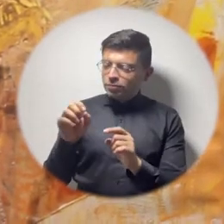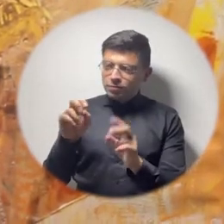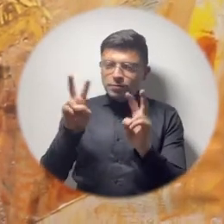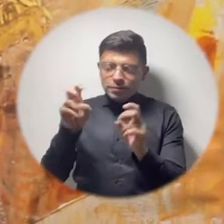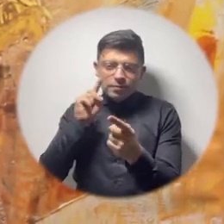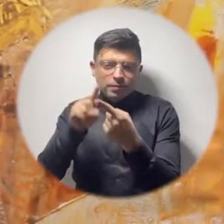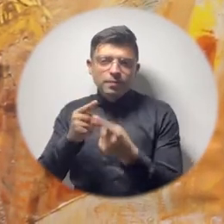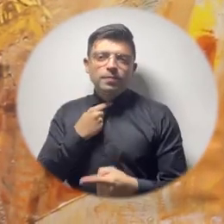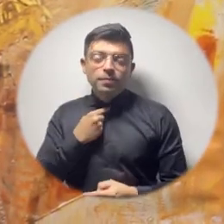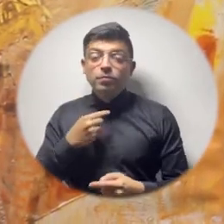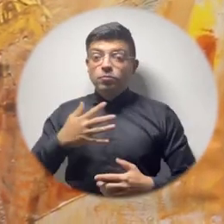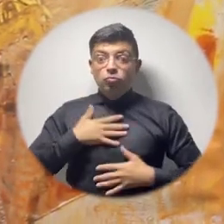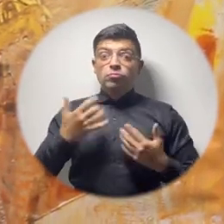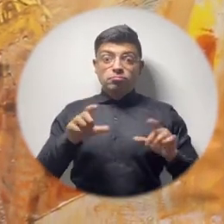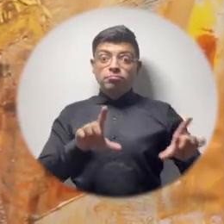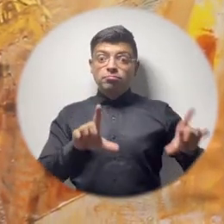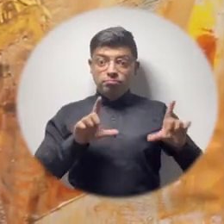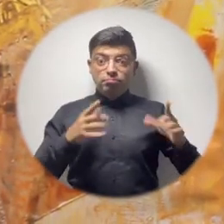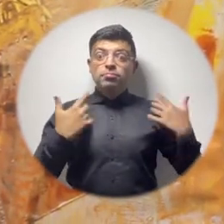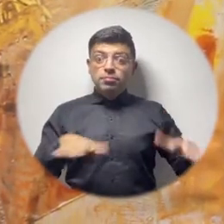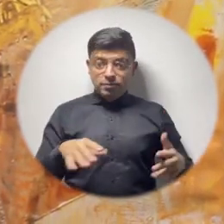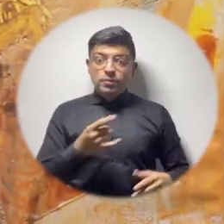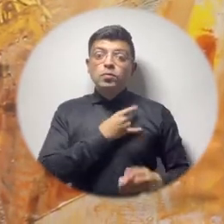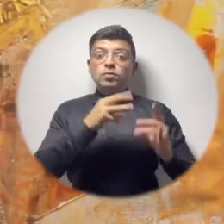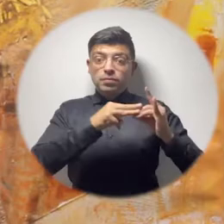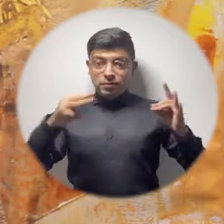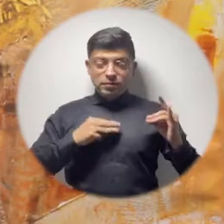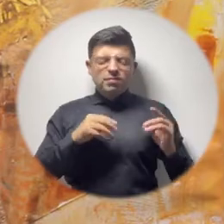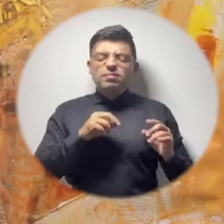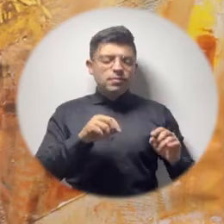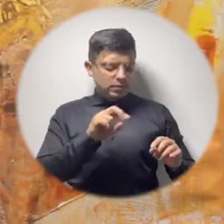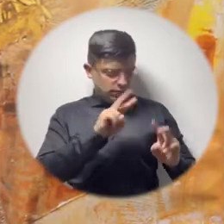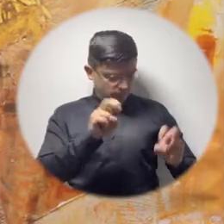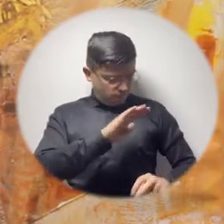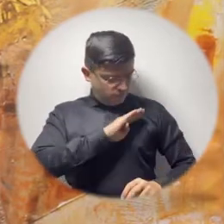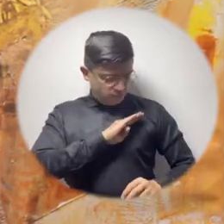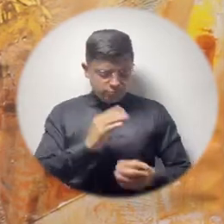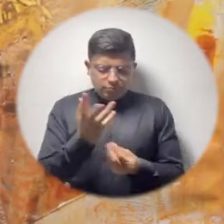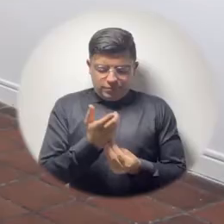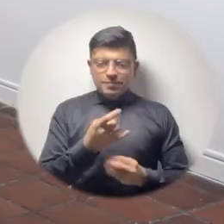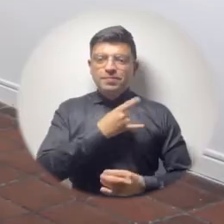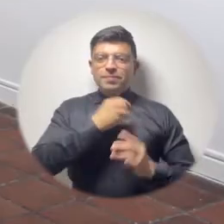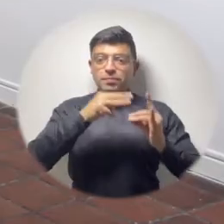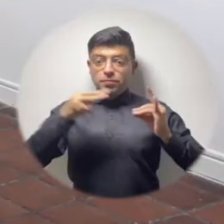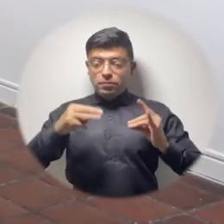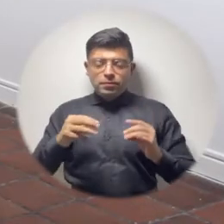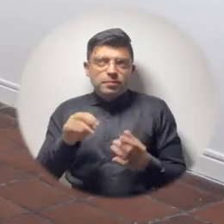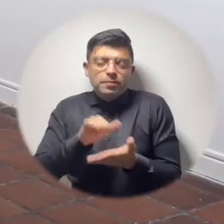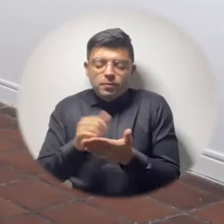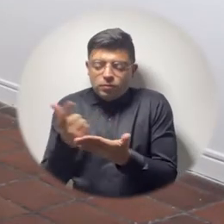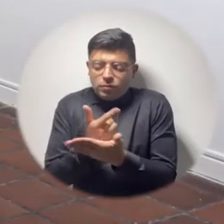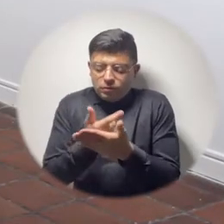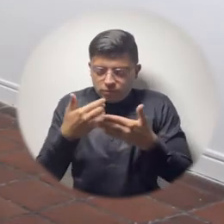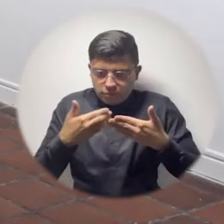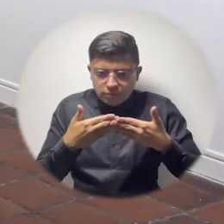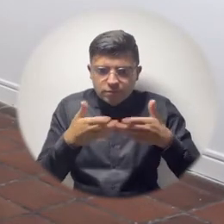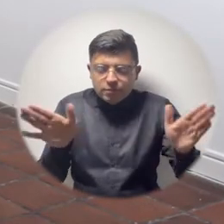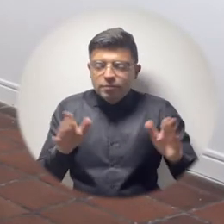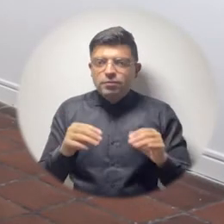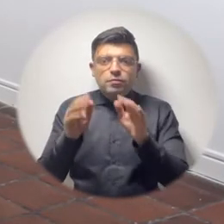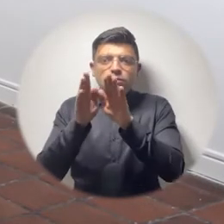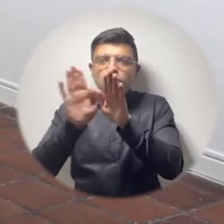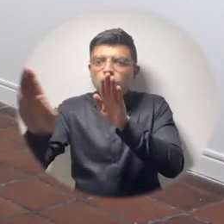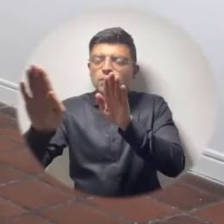cultural. De hecho, yo soy becada como bachiller artista en la Universidad del Magdalena y pienso que esto es un libro abierto. Para mí